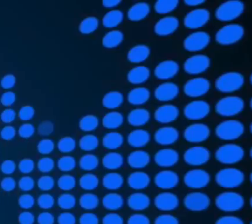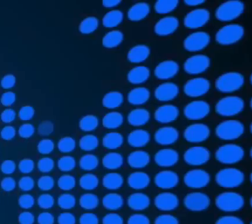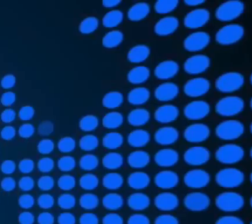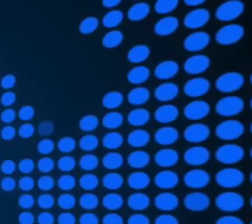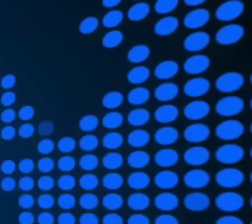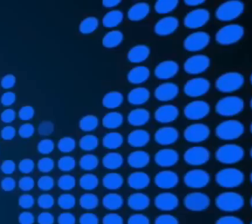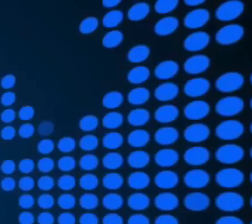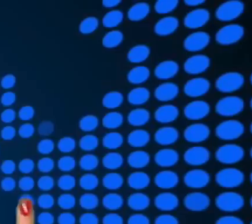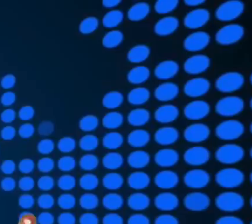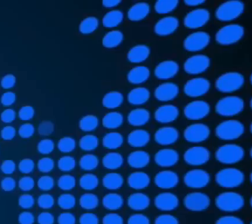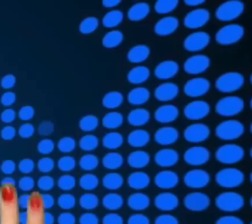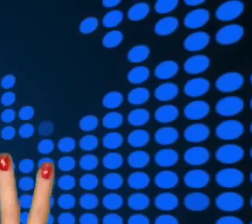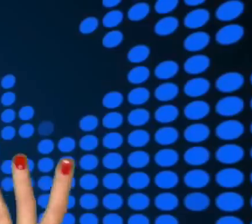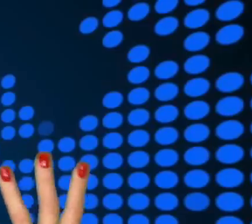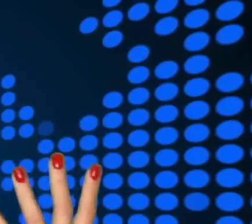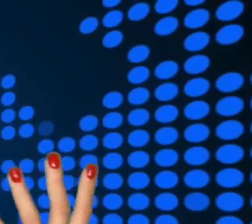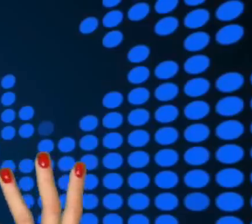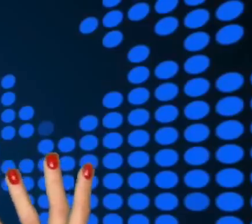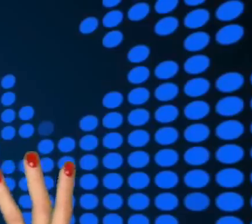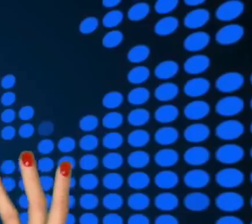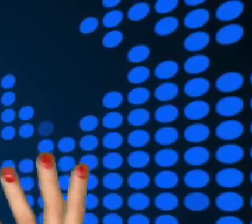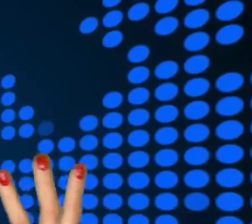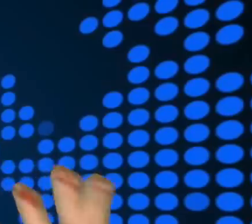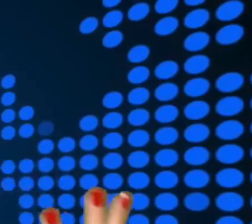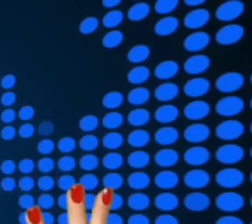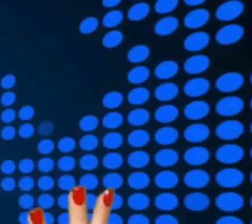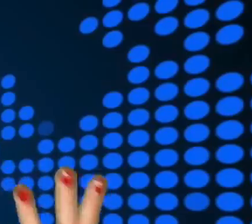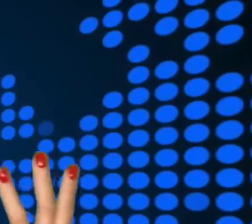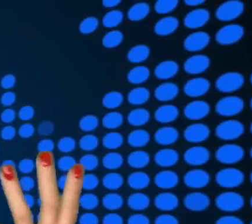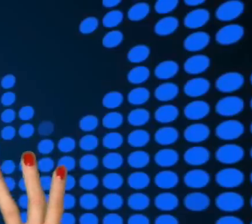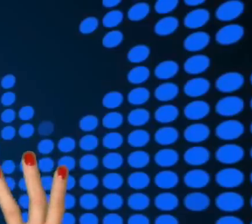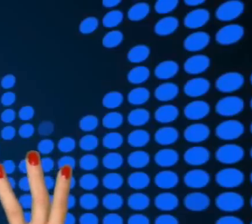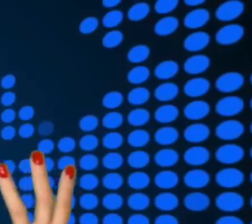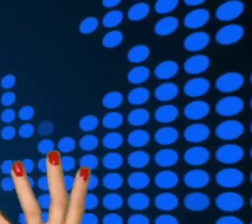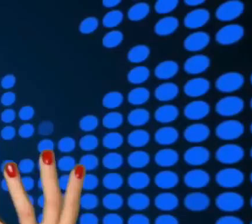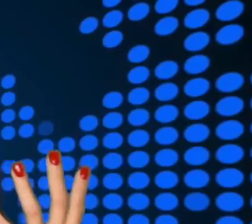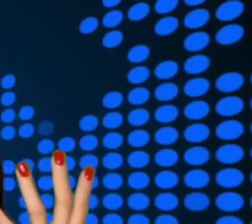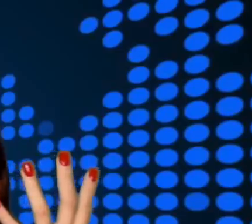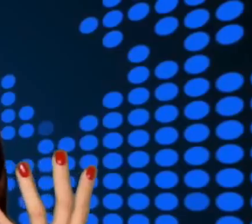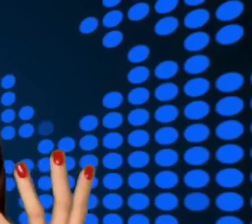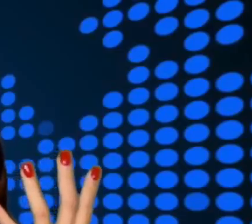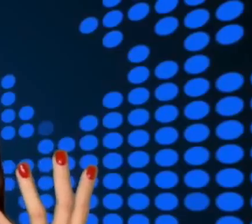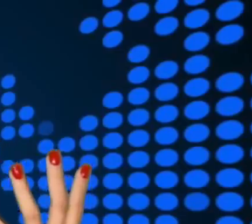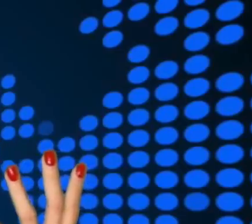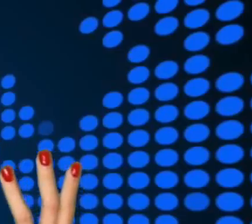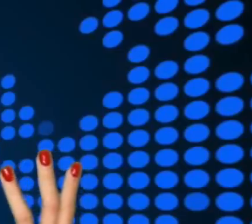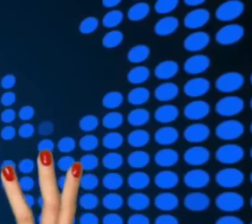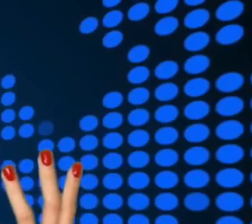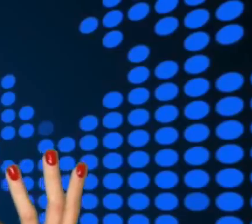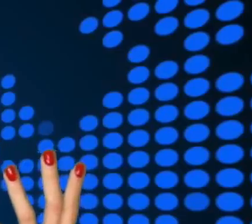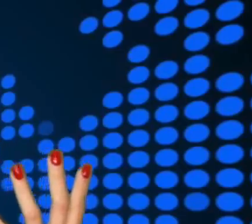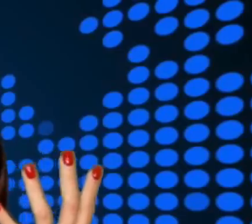Manuel López Obrador. Te mostré los cuatro ejes que el Chavo da a conocer que protagonizaron o que llevaron a cabo